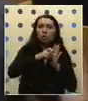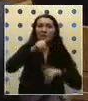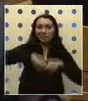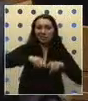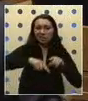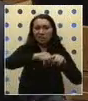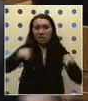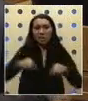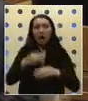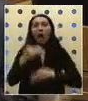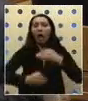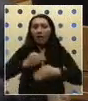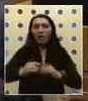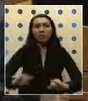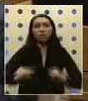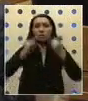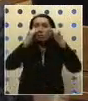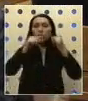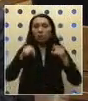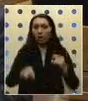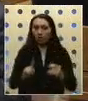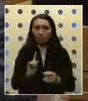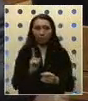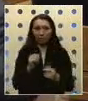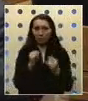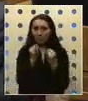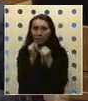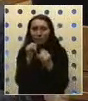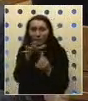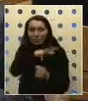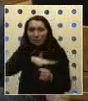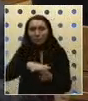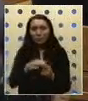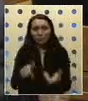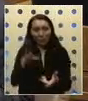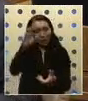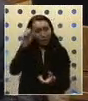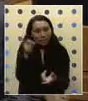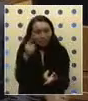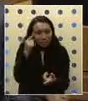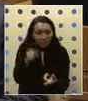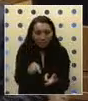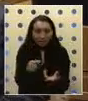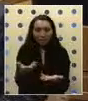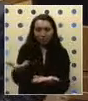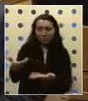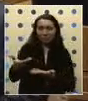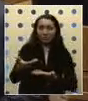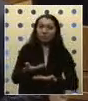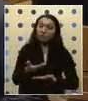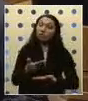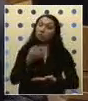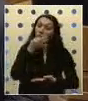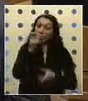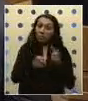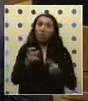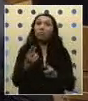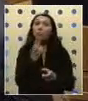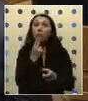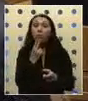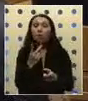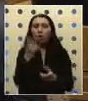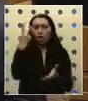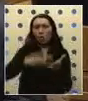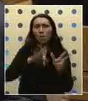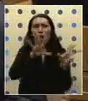había avances de obra, que no va a ser la situación de acuerdo a nuestras estimaciones de lo que vamos a recibir. Y yo le digo a la gente de Puerto Montt,